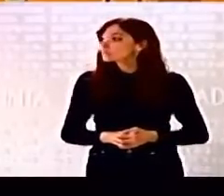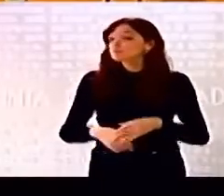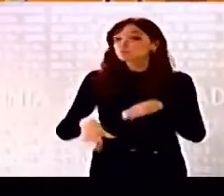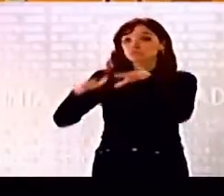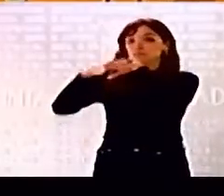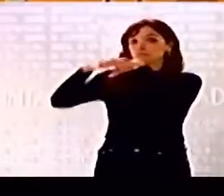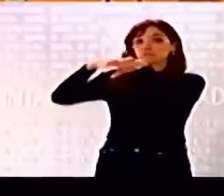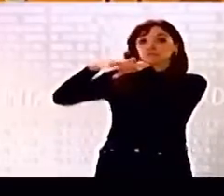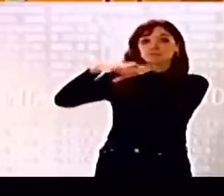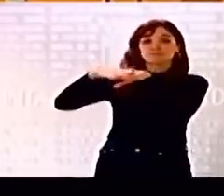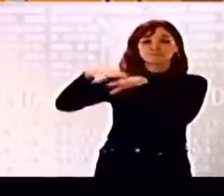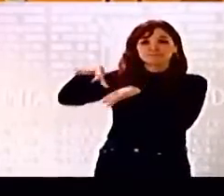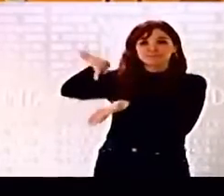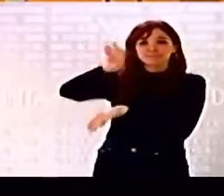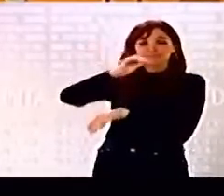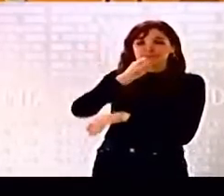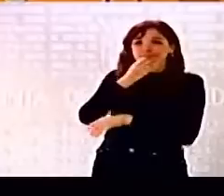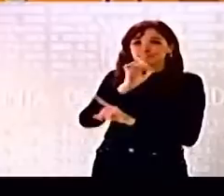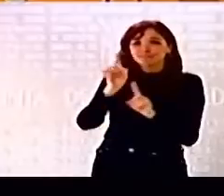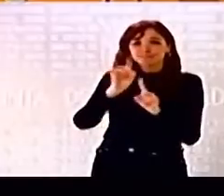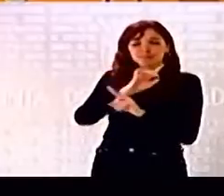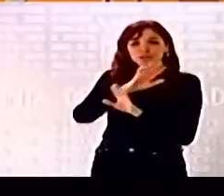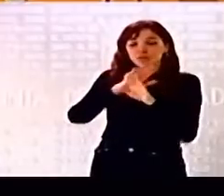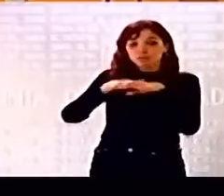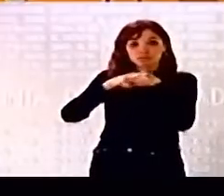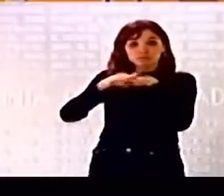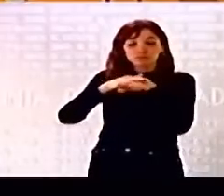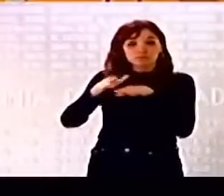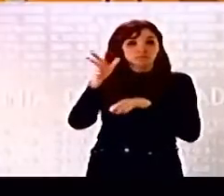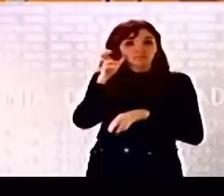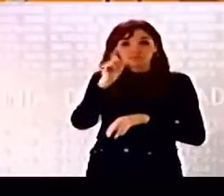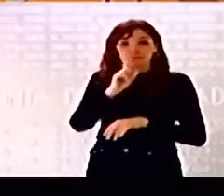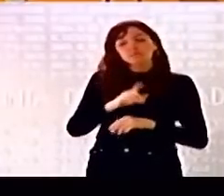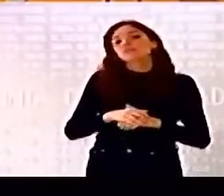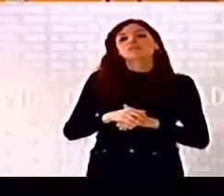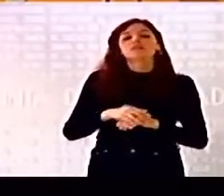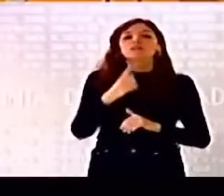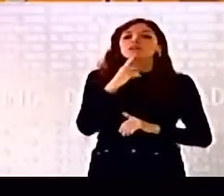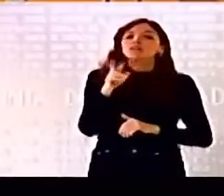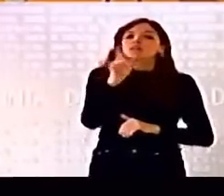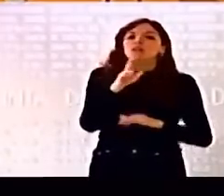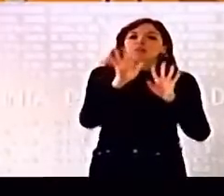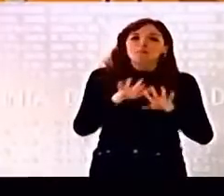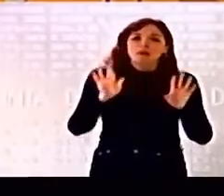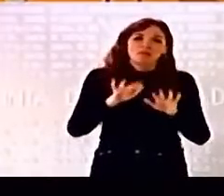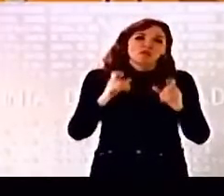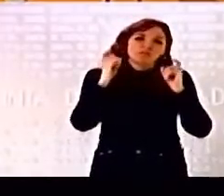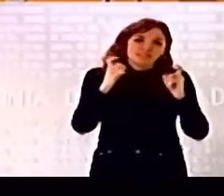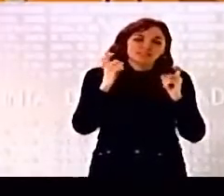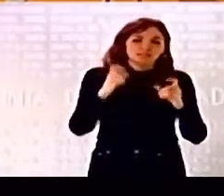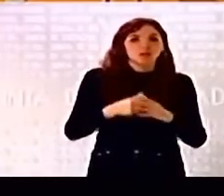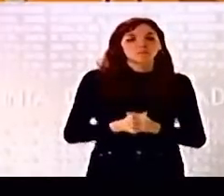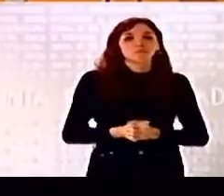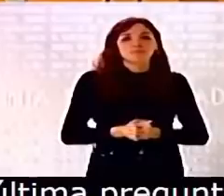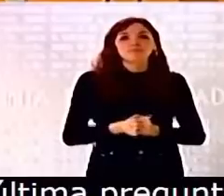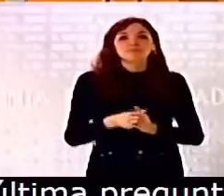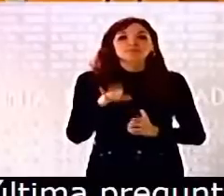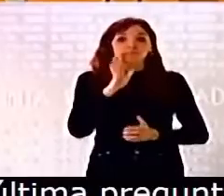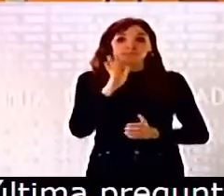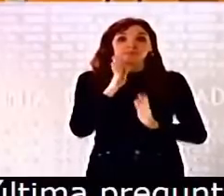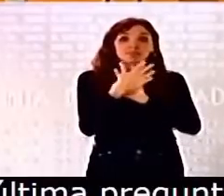discúlpeme, no le estoy entendiendo esta última pregunta, lo siento. Intente hacerla más despacio. Le hablaba